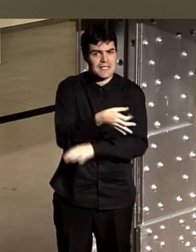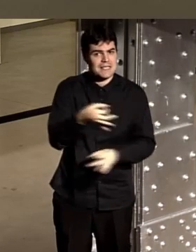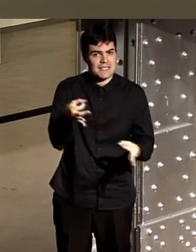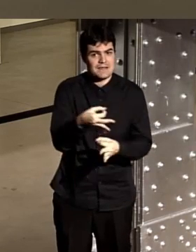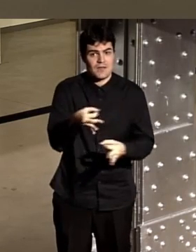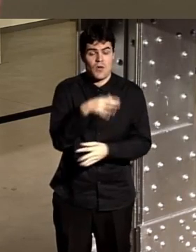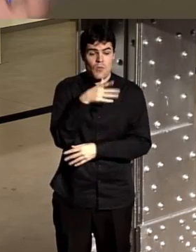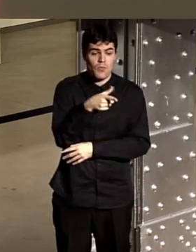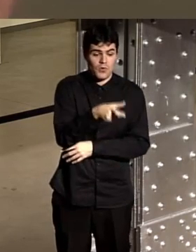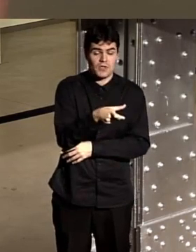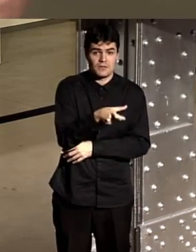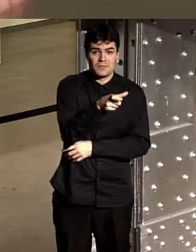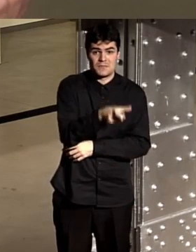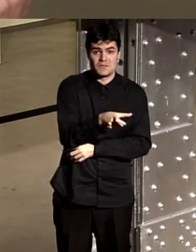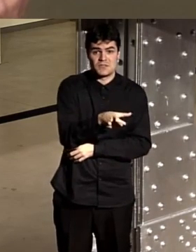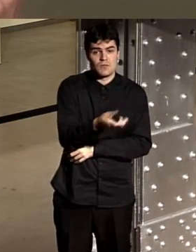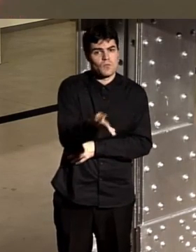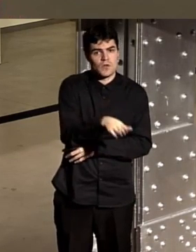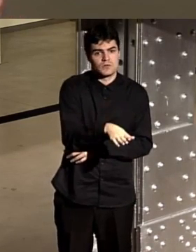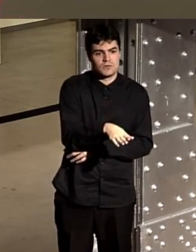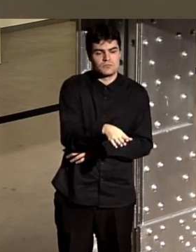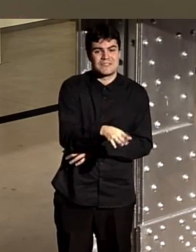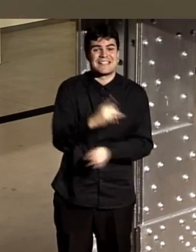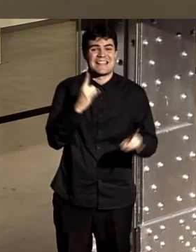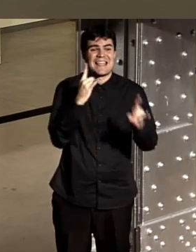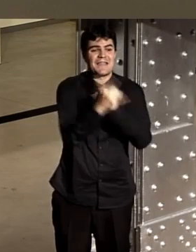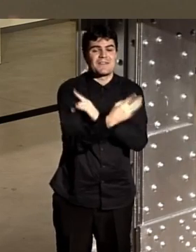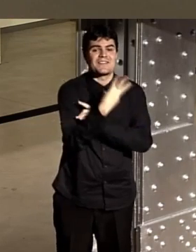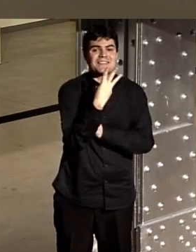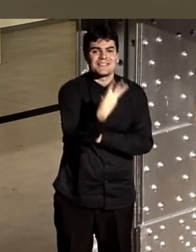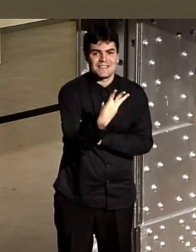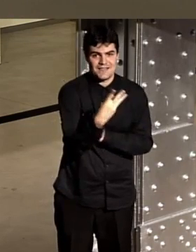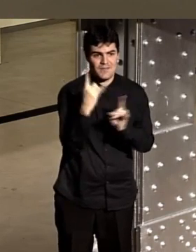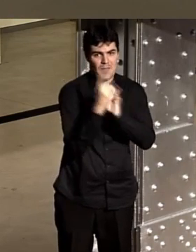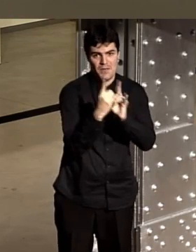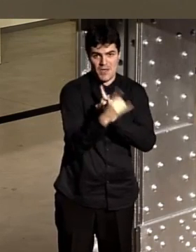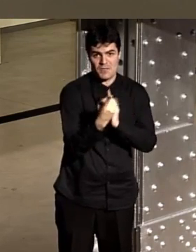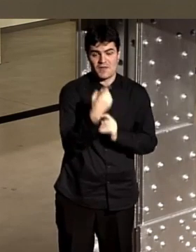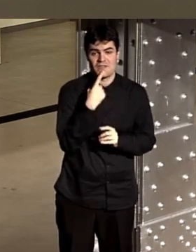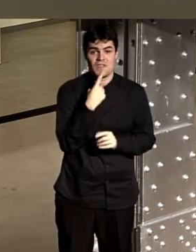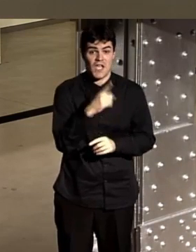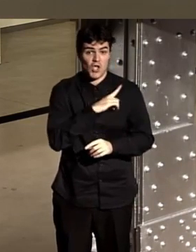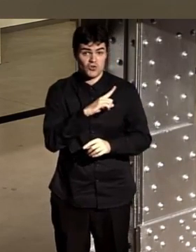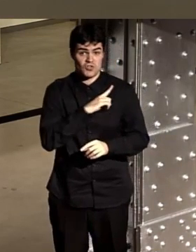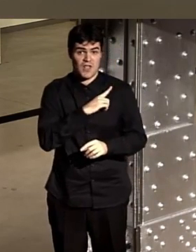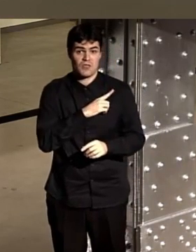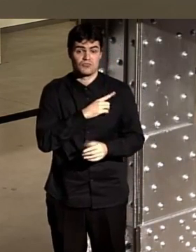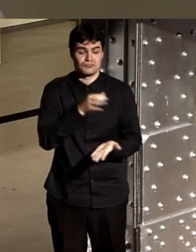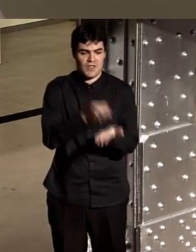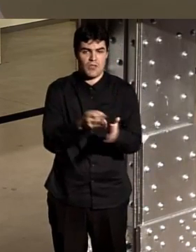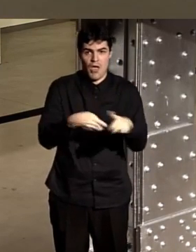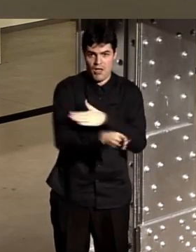ha recibido 3 llamadas que los soldados de Gaddafi han entrado en la ciudad. Y